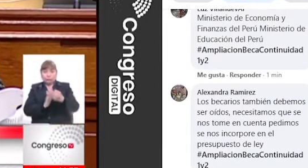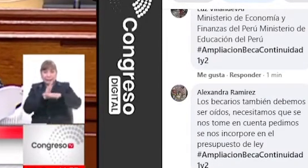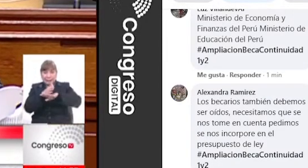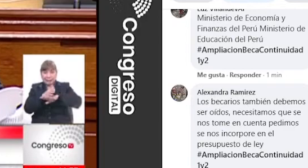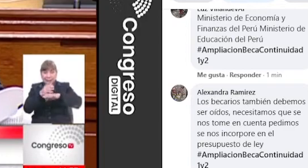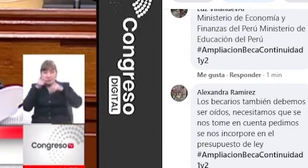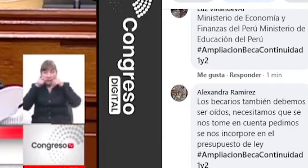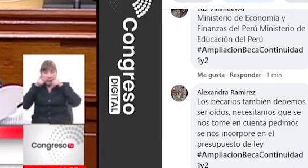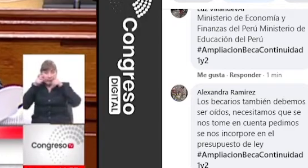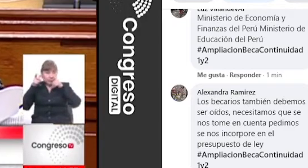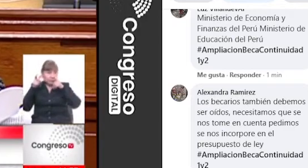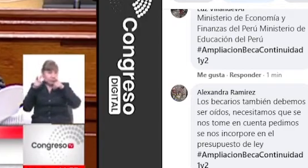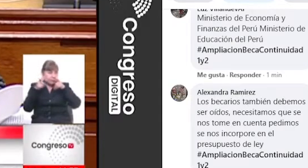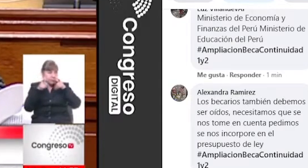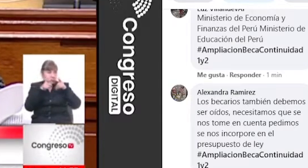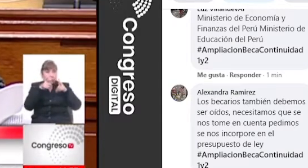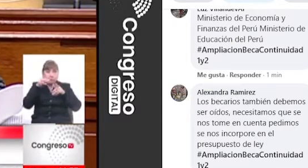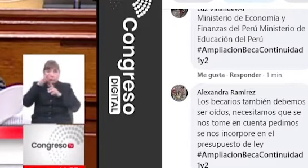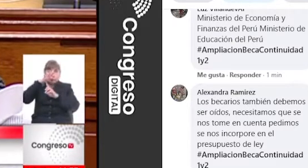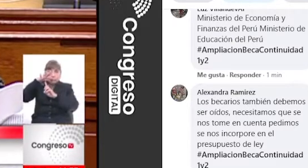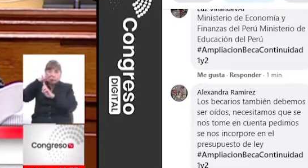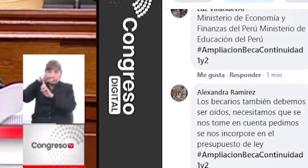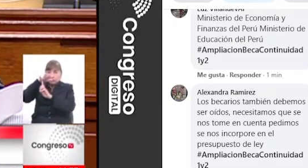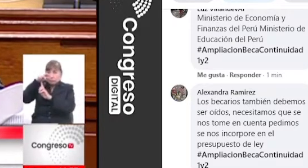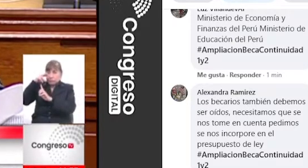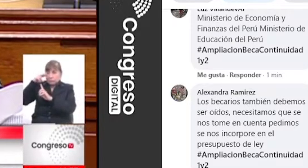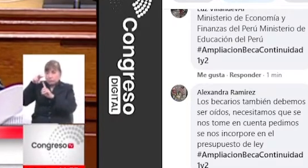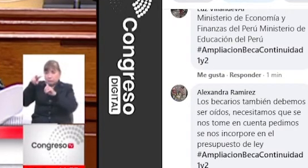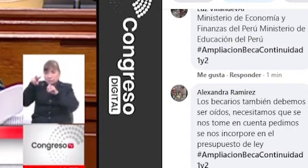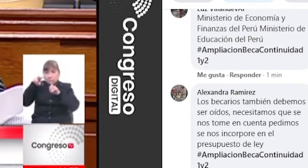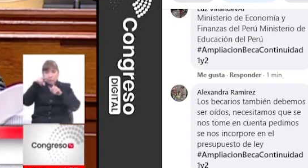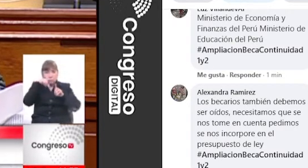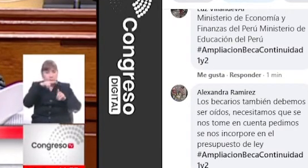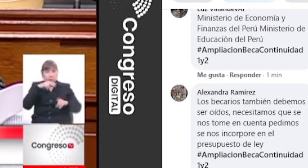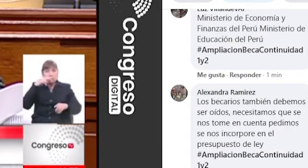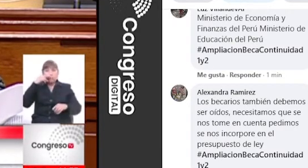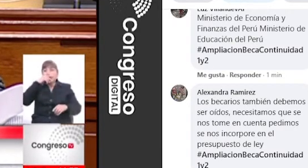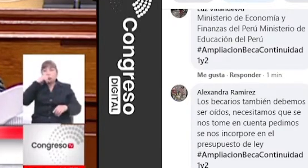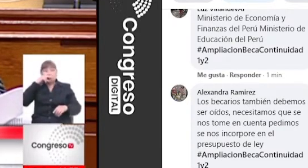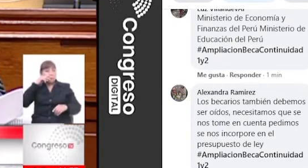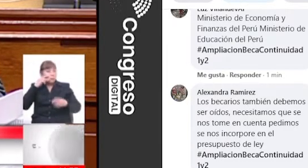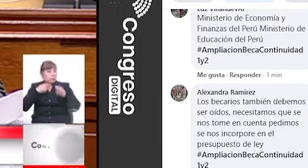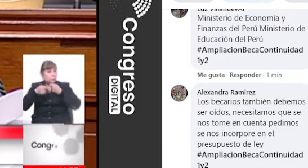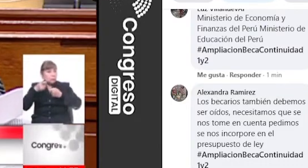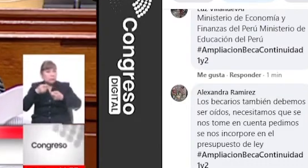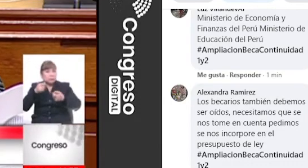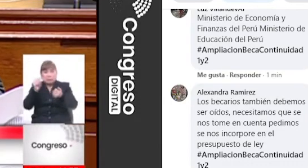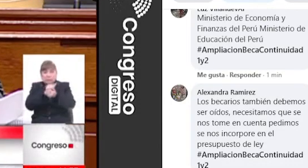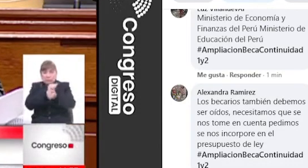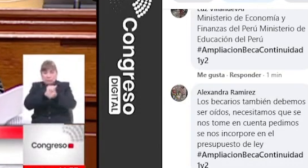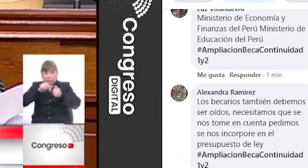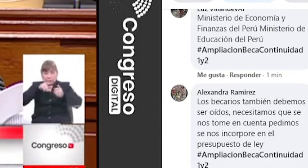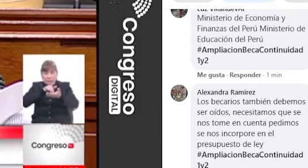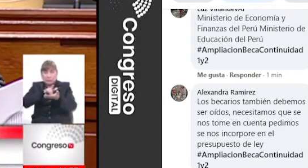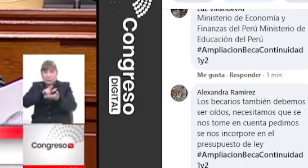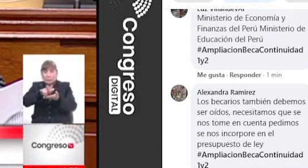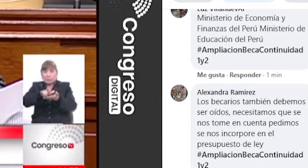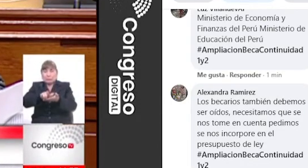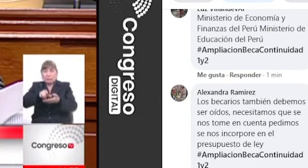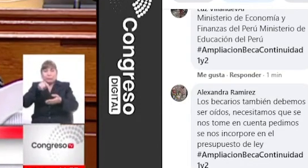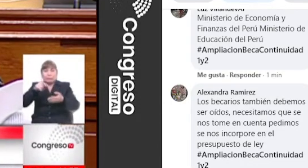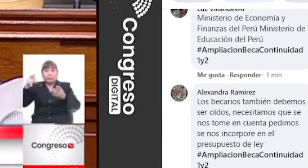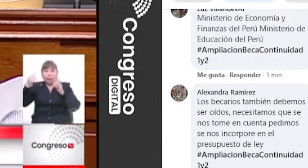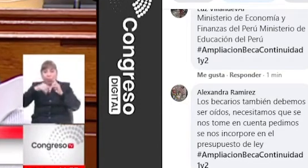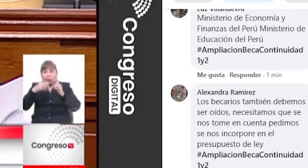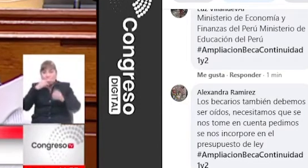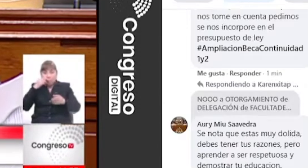y vigilancia aérea para reducir el tráfico ilícito de drogas, así como la destrucción de pistas clandestinas en